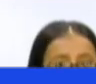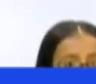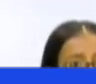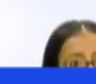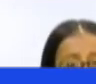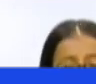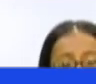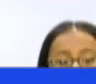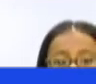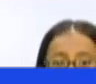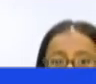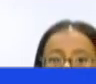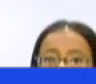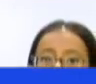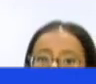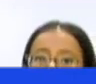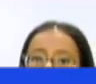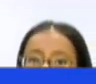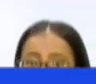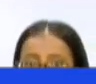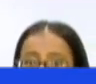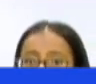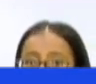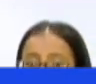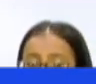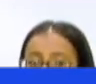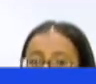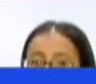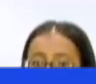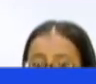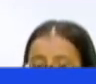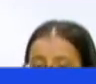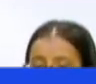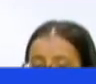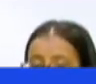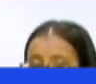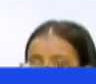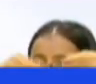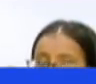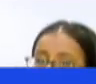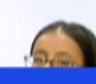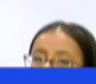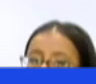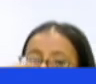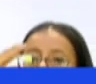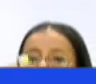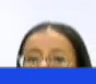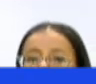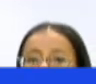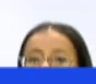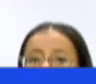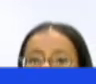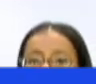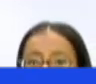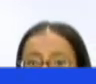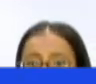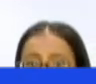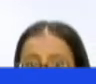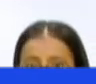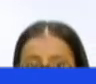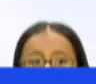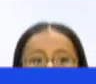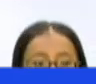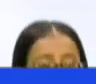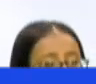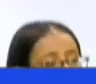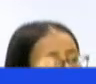$500,000 del cartel de los Cachiros, los que posteriormente fueron entregados al ex diputado Juan